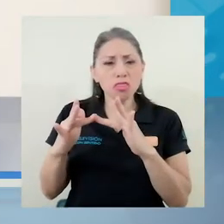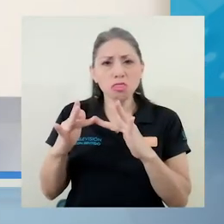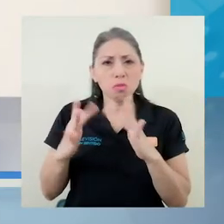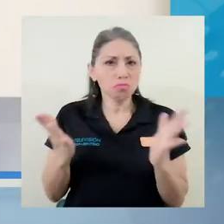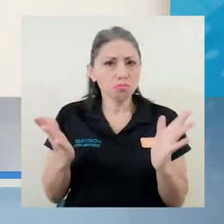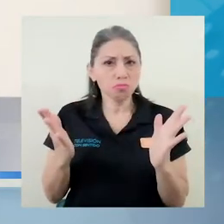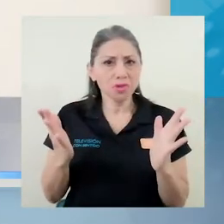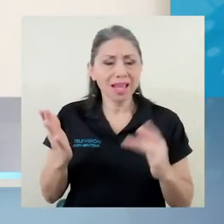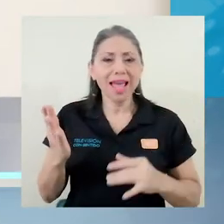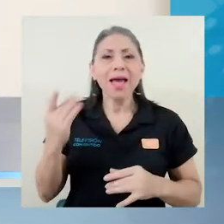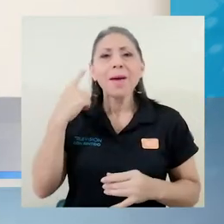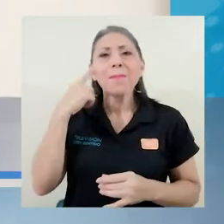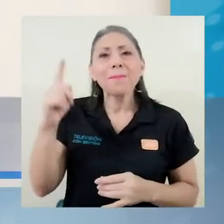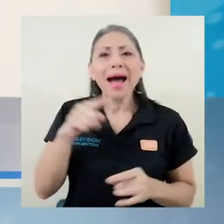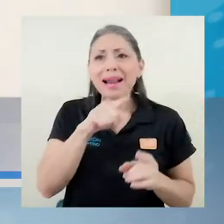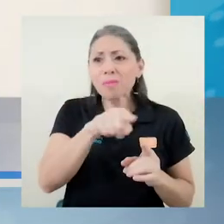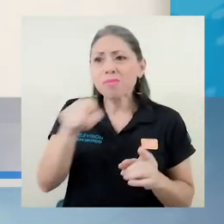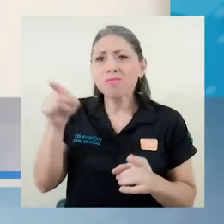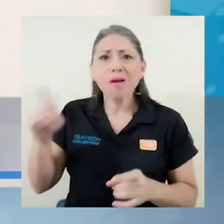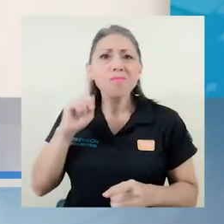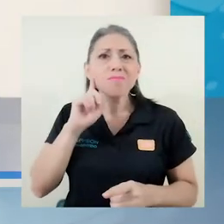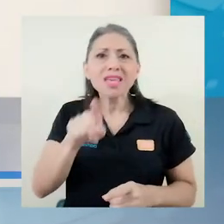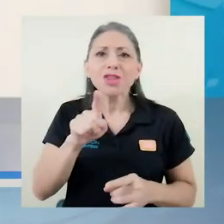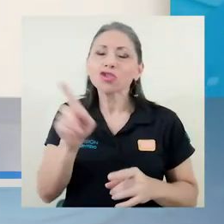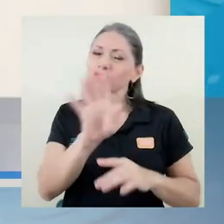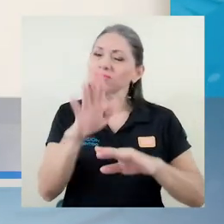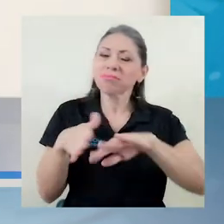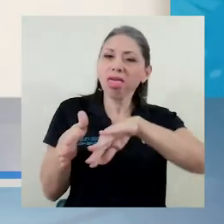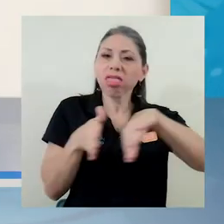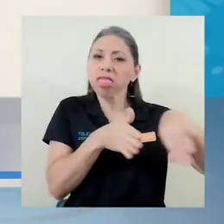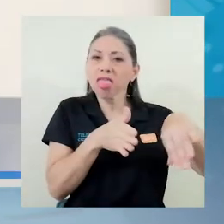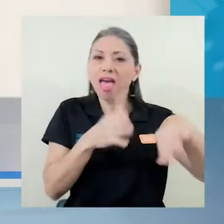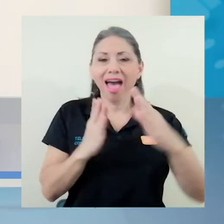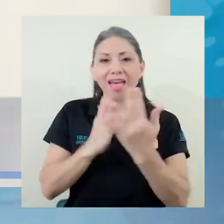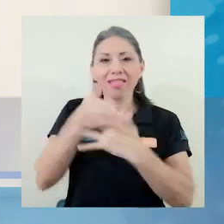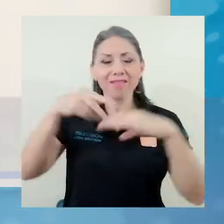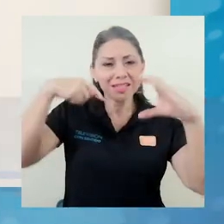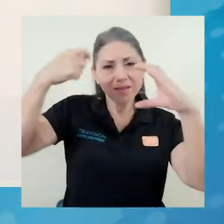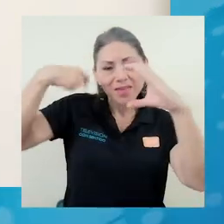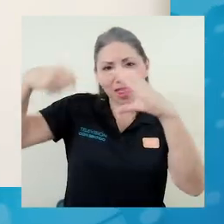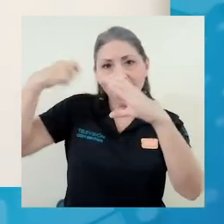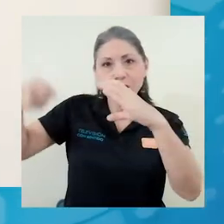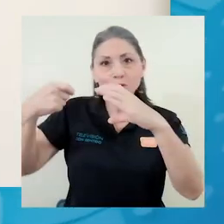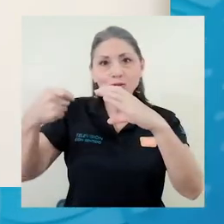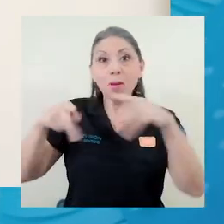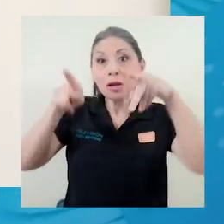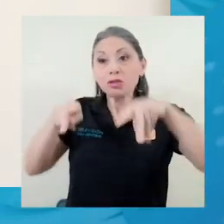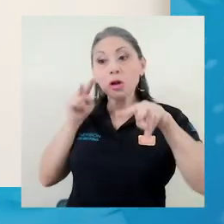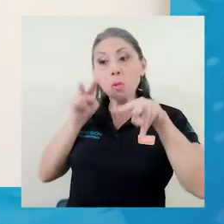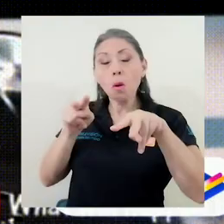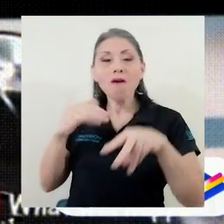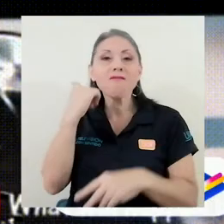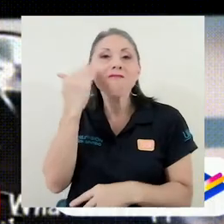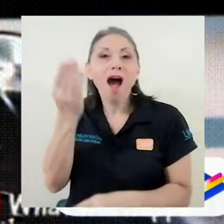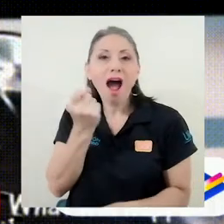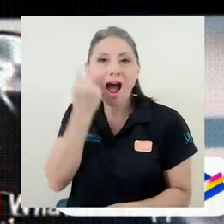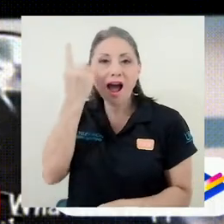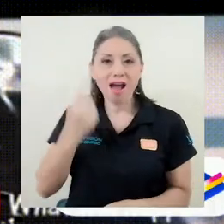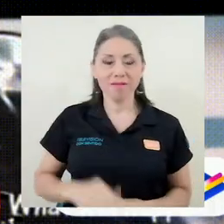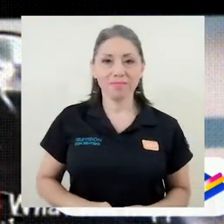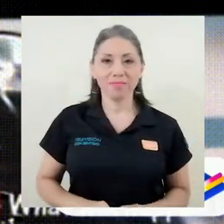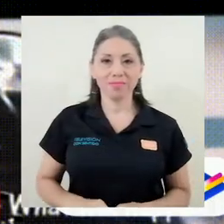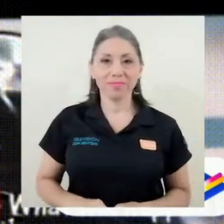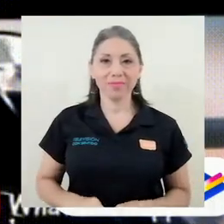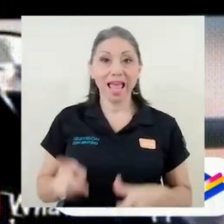poner, desmentir estos mitos mediante los videos, que fuera una manera más fácil de entender para las